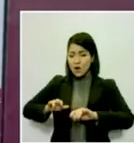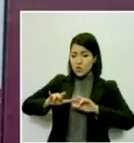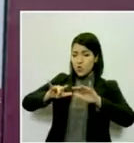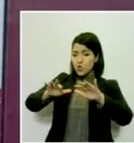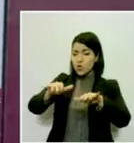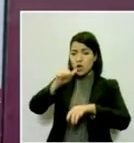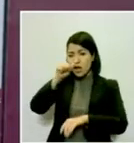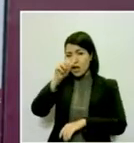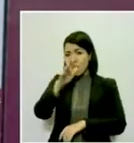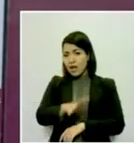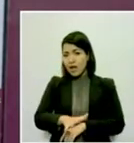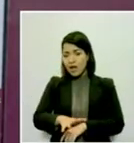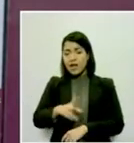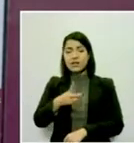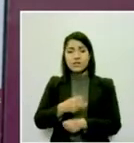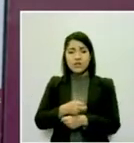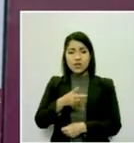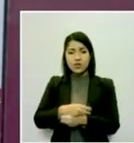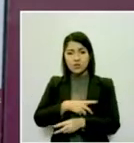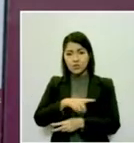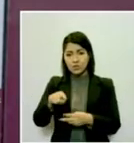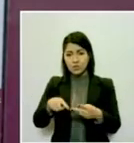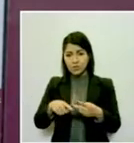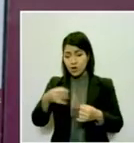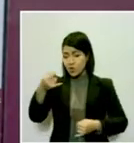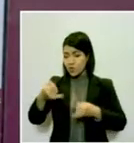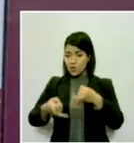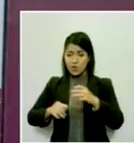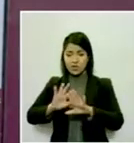Y dos, ya lo determinó el juez.